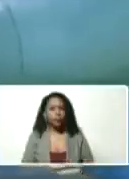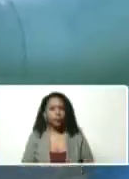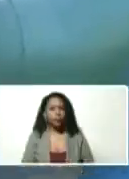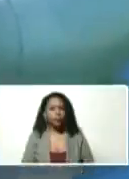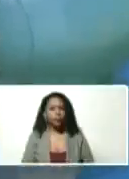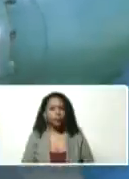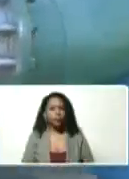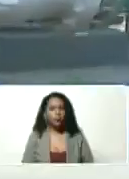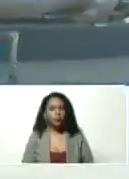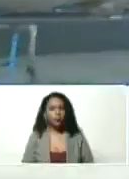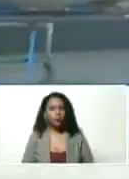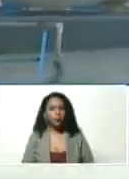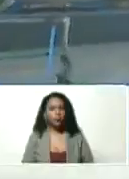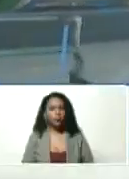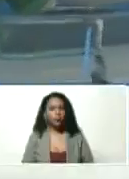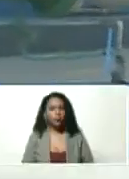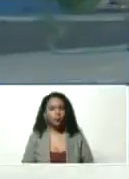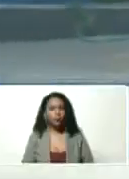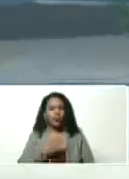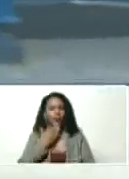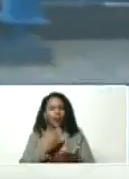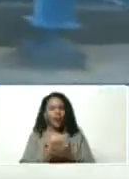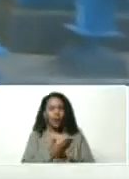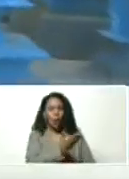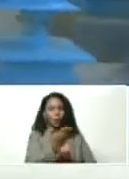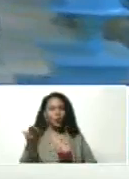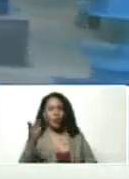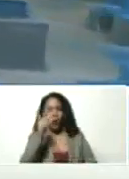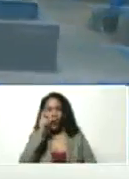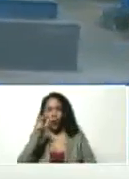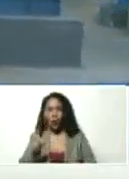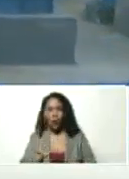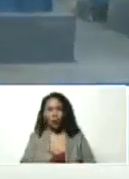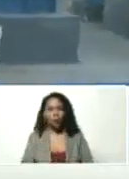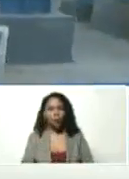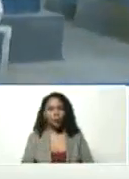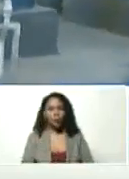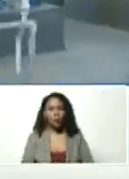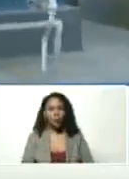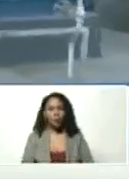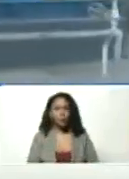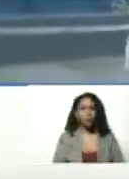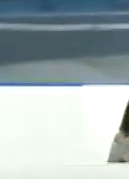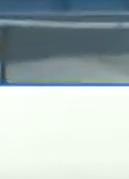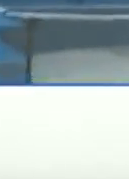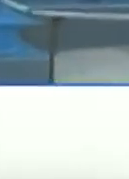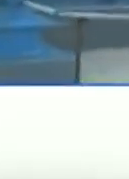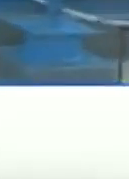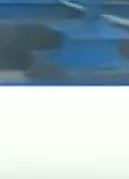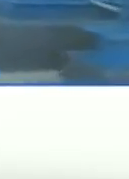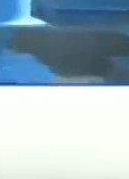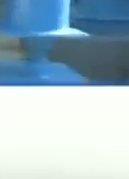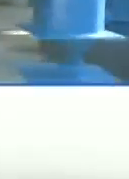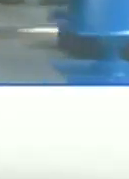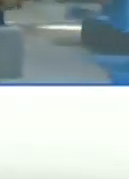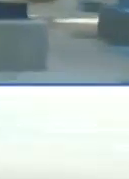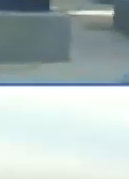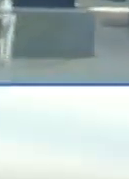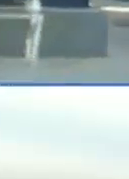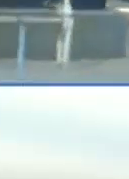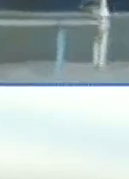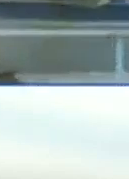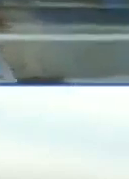No. Muchas gracias a ustedes, José. José, José. Dale un saludo a todo el equipo de